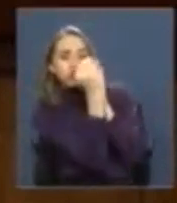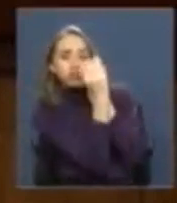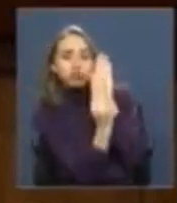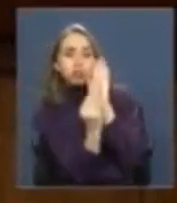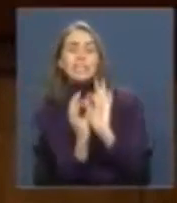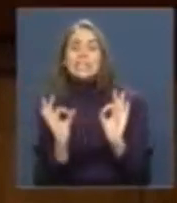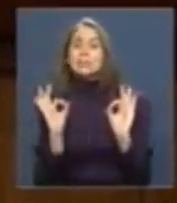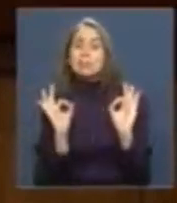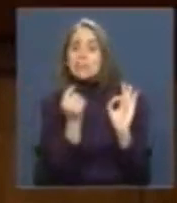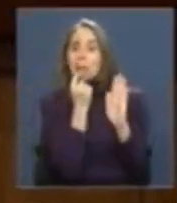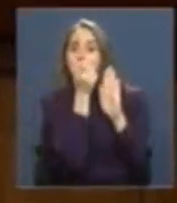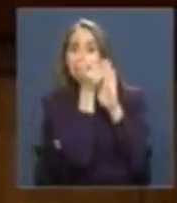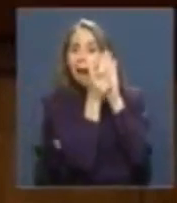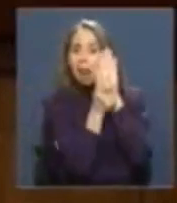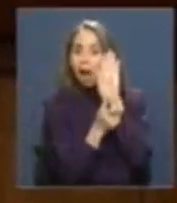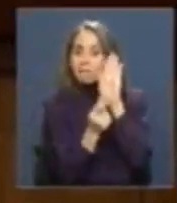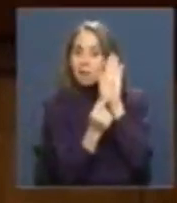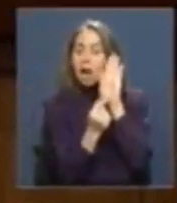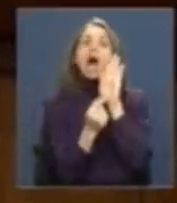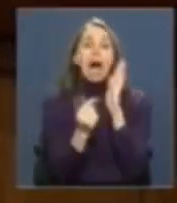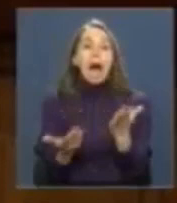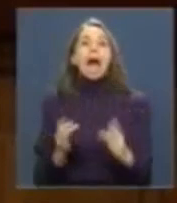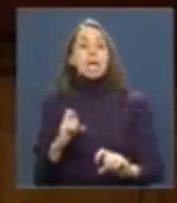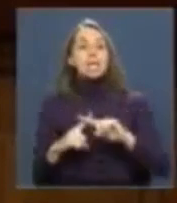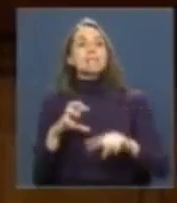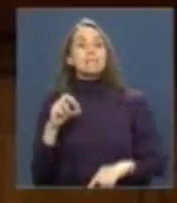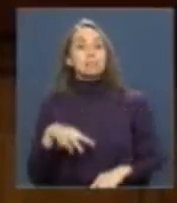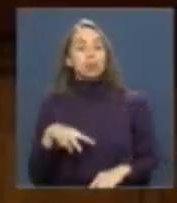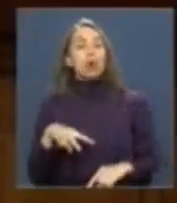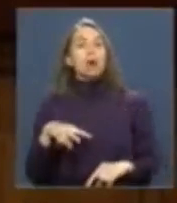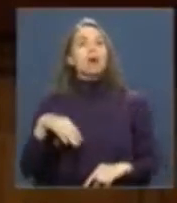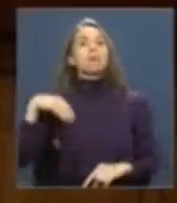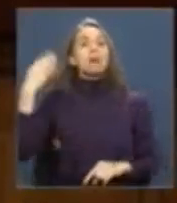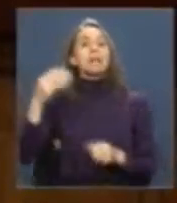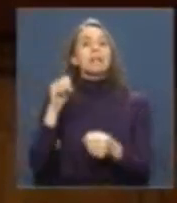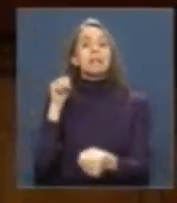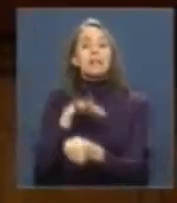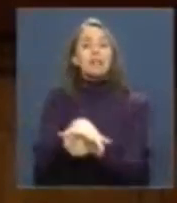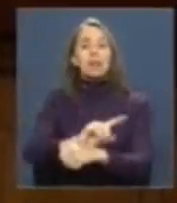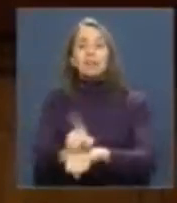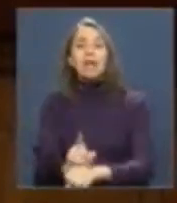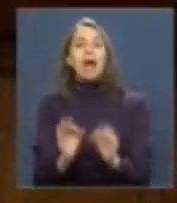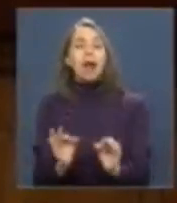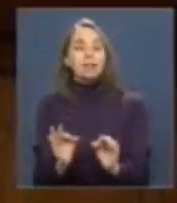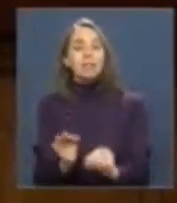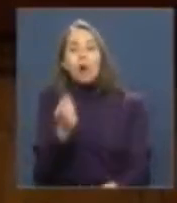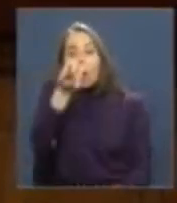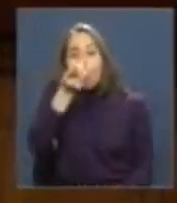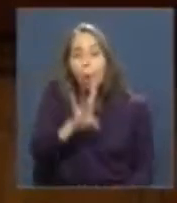justamente para hacer una excepción al efecto en acto las únicas